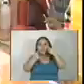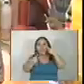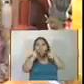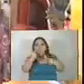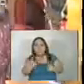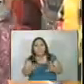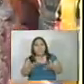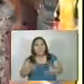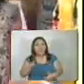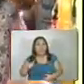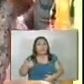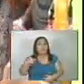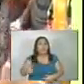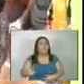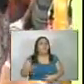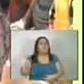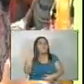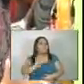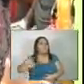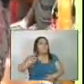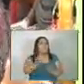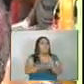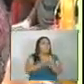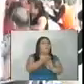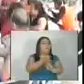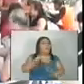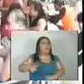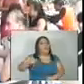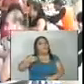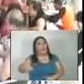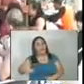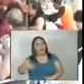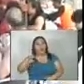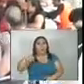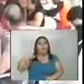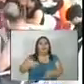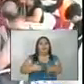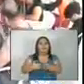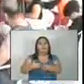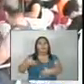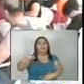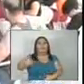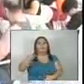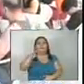esperan cerrar con las mejores proyecciones, tanto este año como la apertura del 2023.